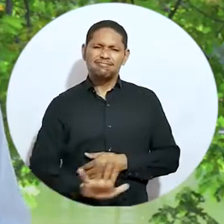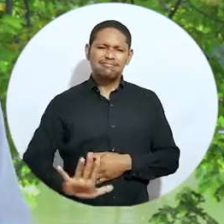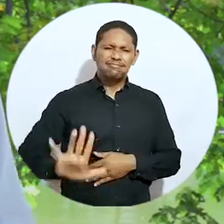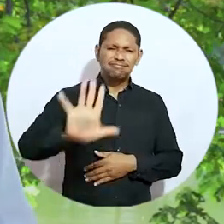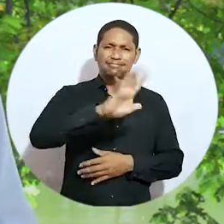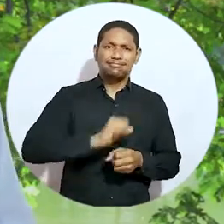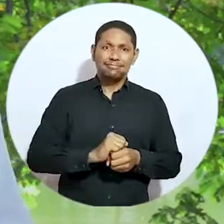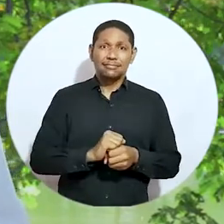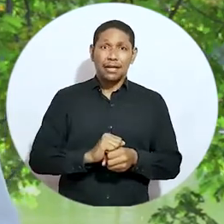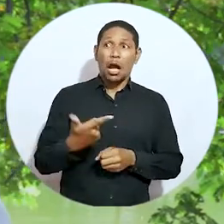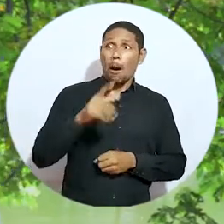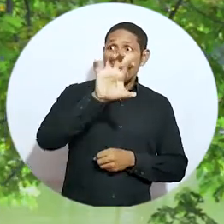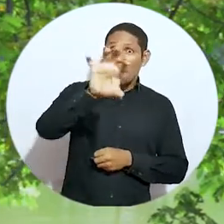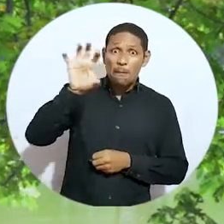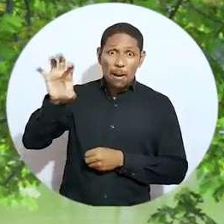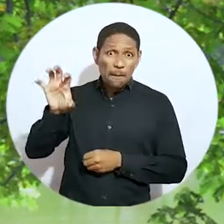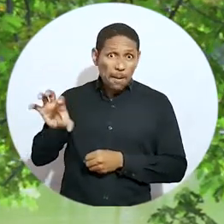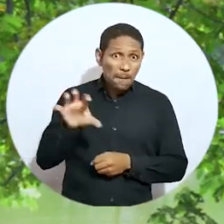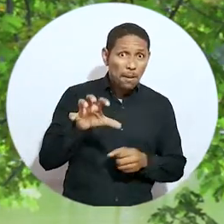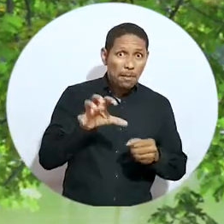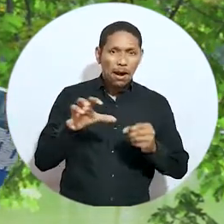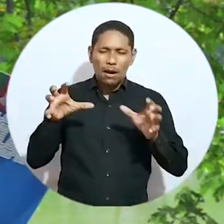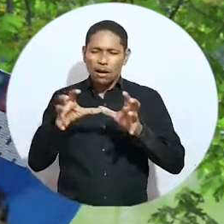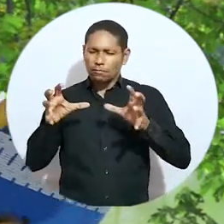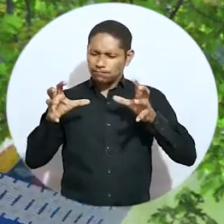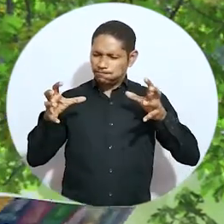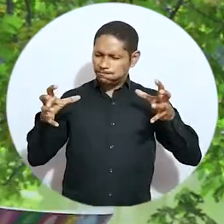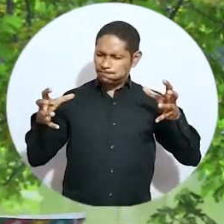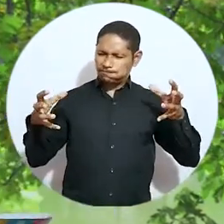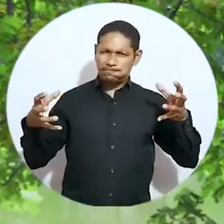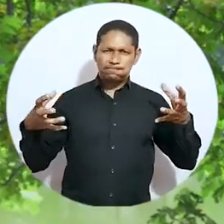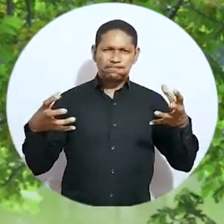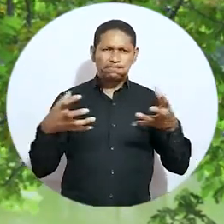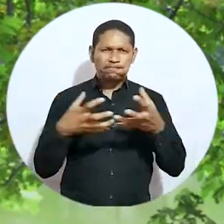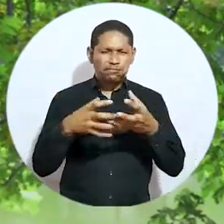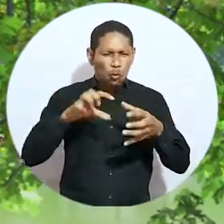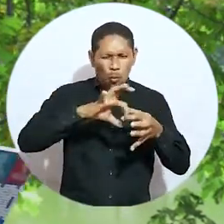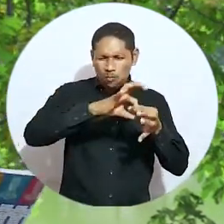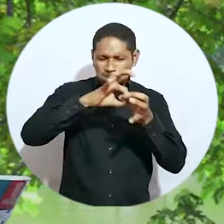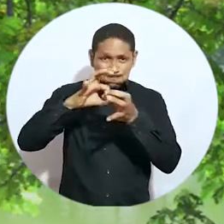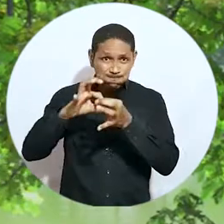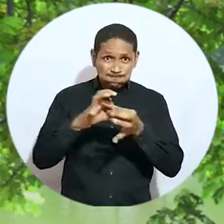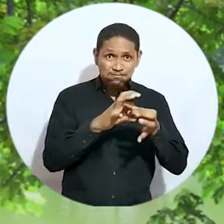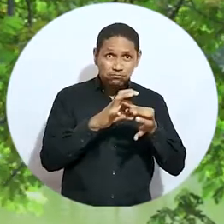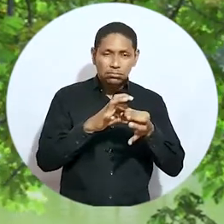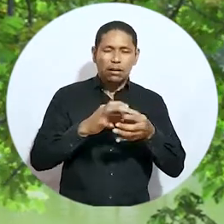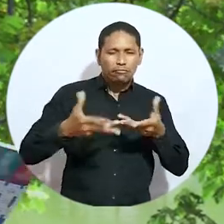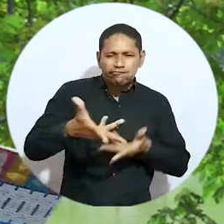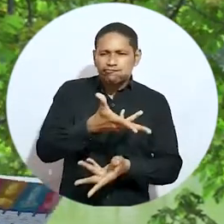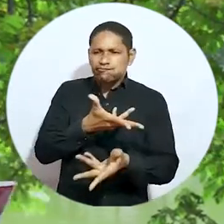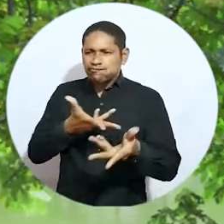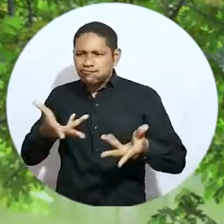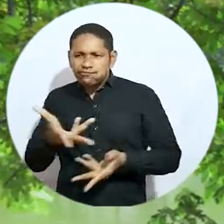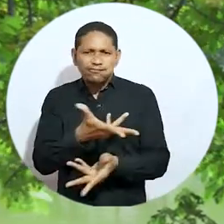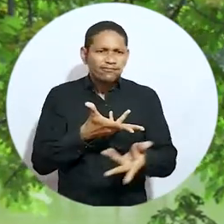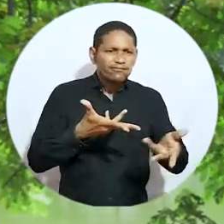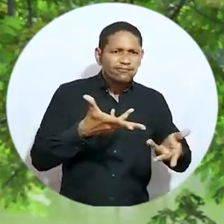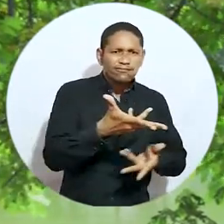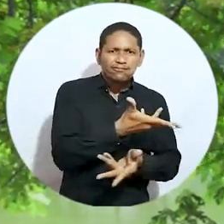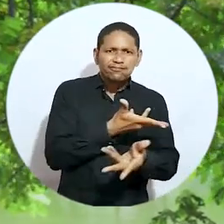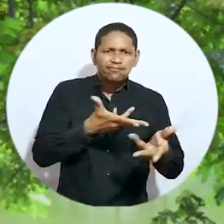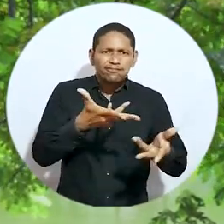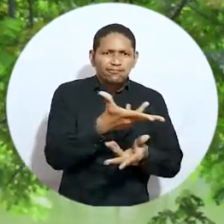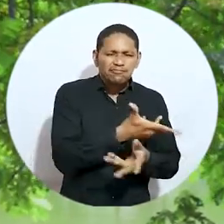localidad, las regiones, pero también los países y los continentes y el mundo